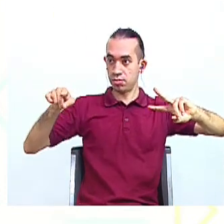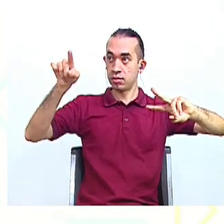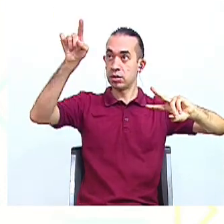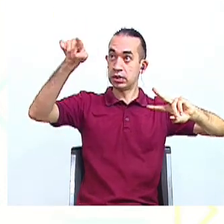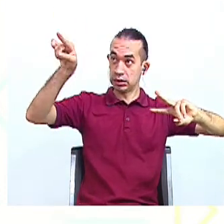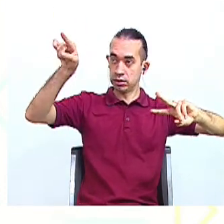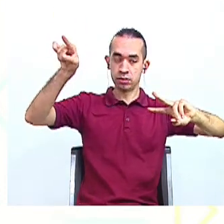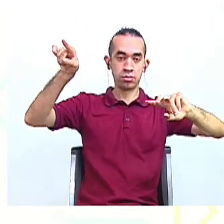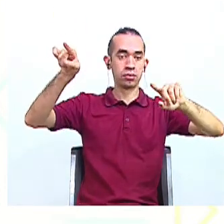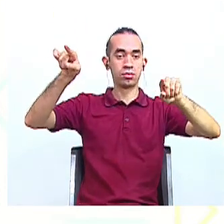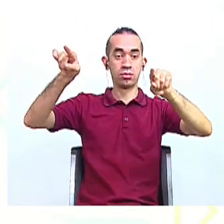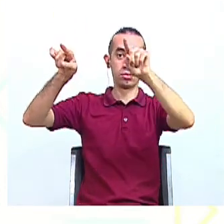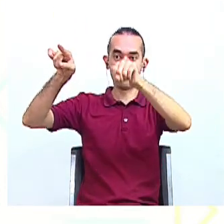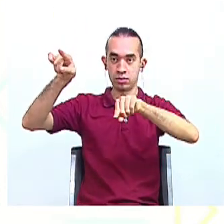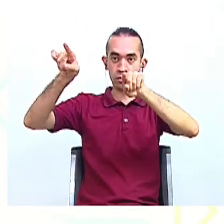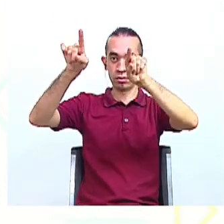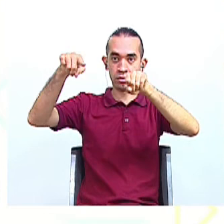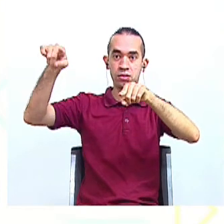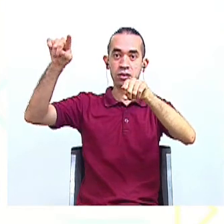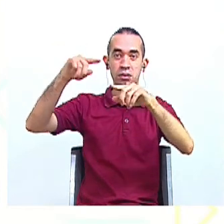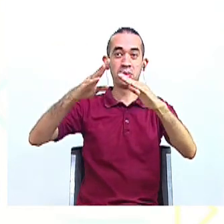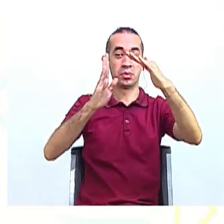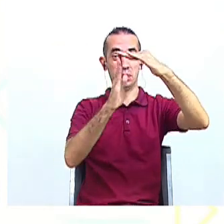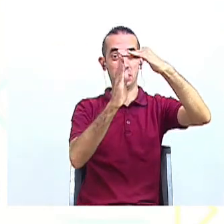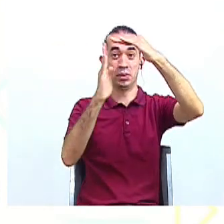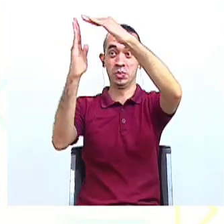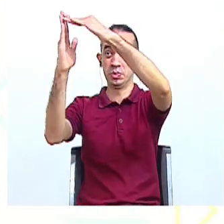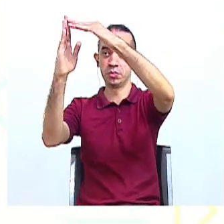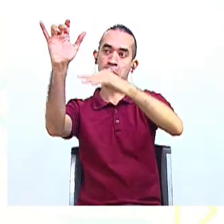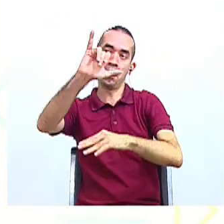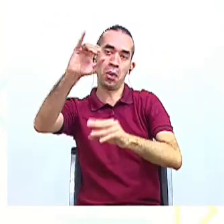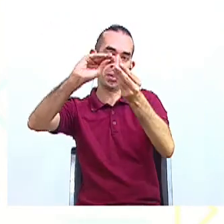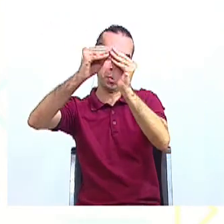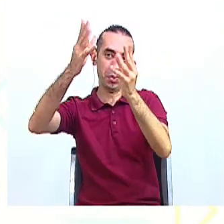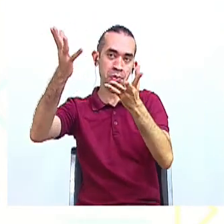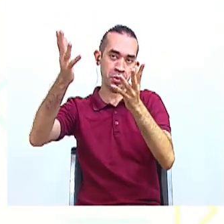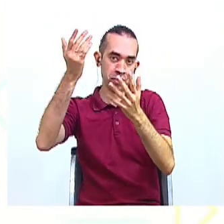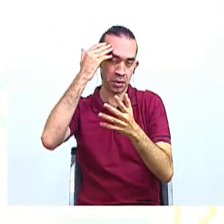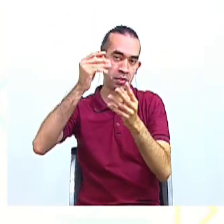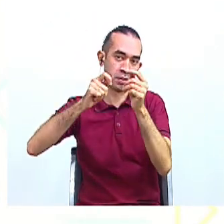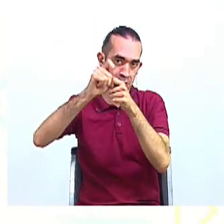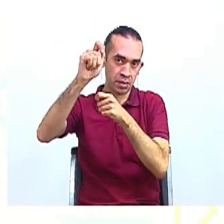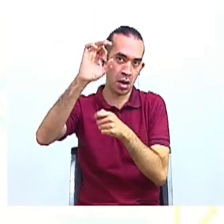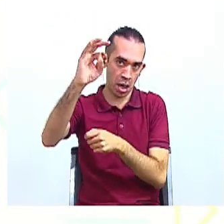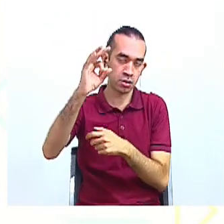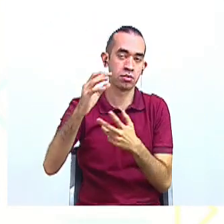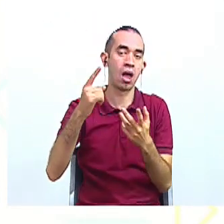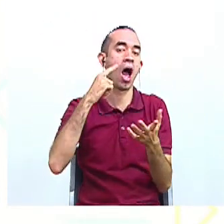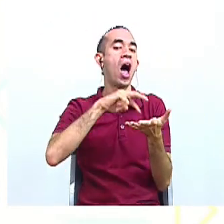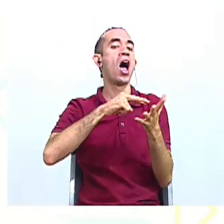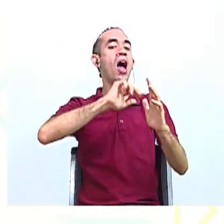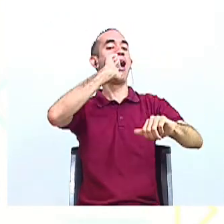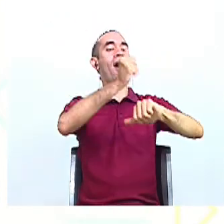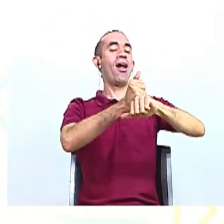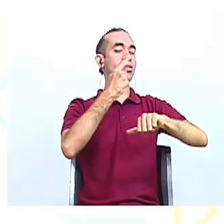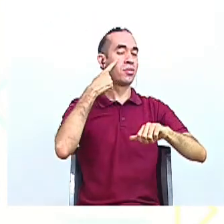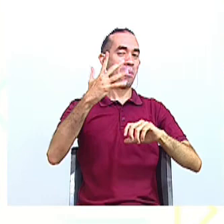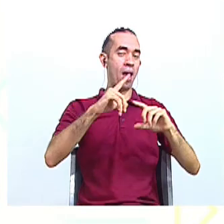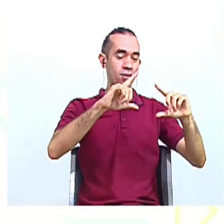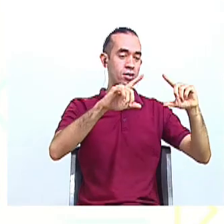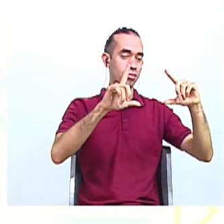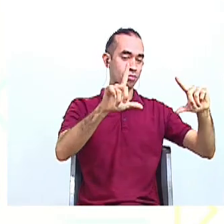tanto, los triángulos son semejantes. Entonces, puedo calcular la distancia porque ellos son